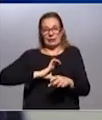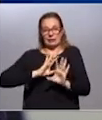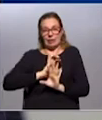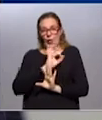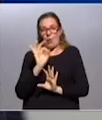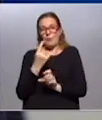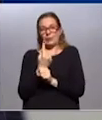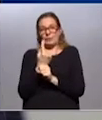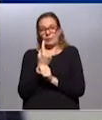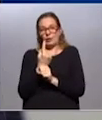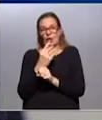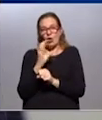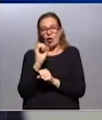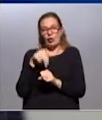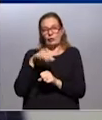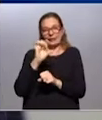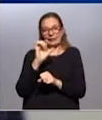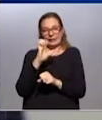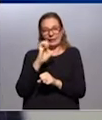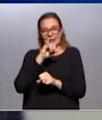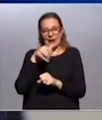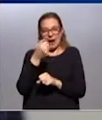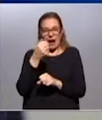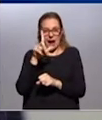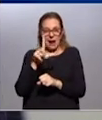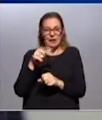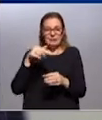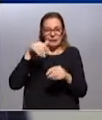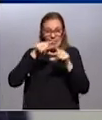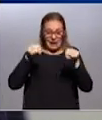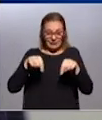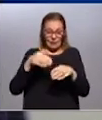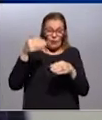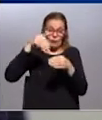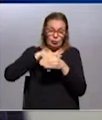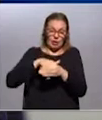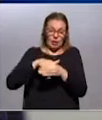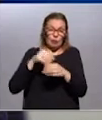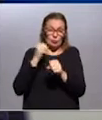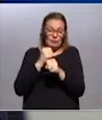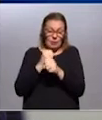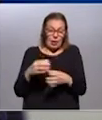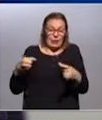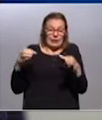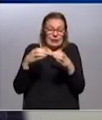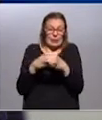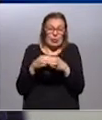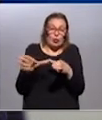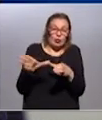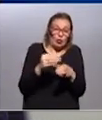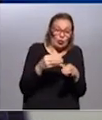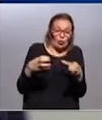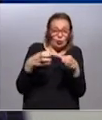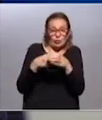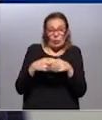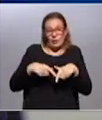primer concejal de la lista de la lista más votada digo vamos a llevar adelante un trabajo en equipo con todo el consejo municipal